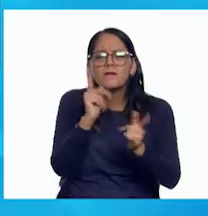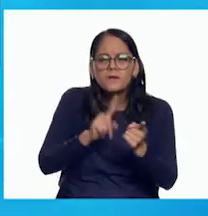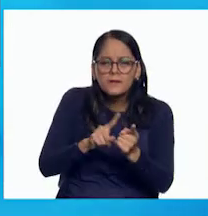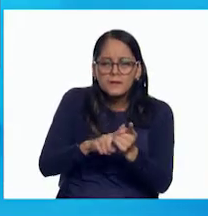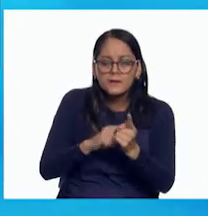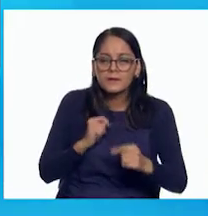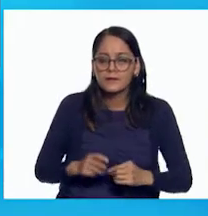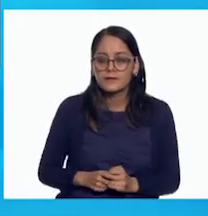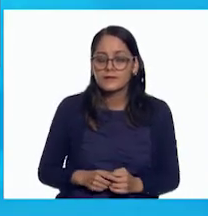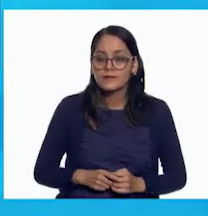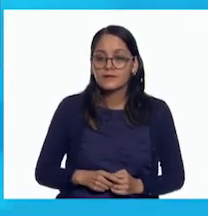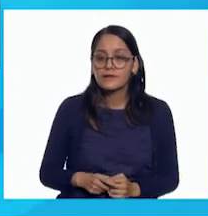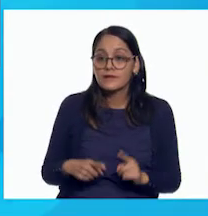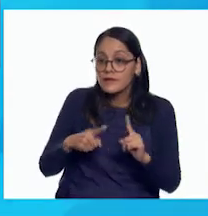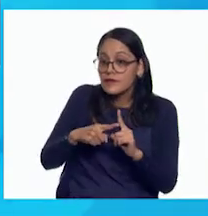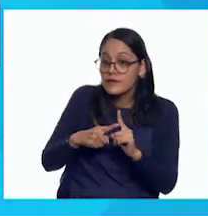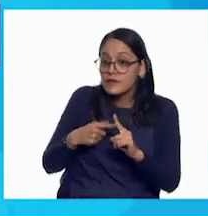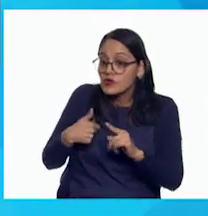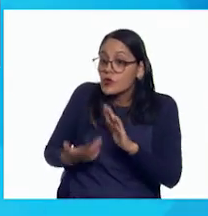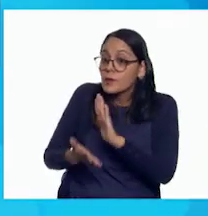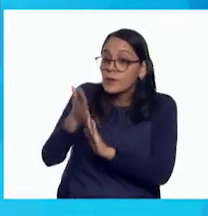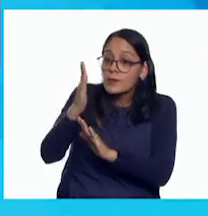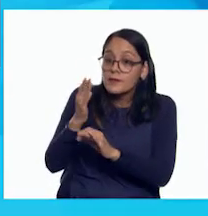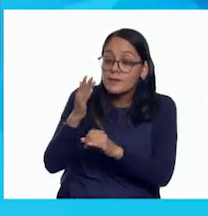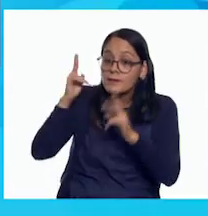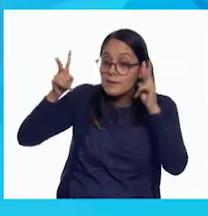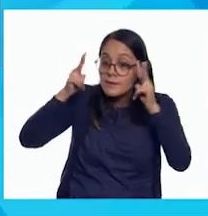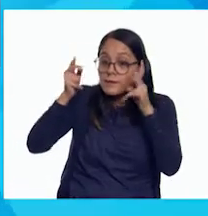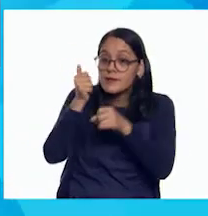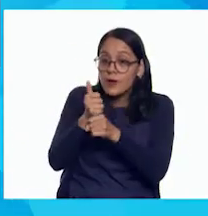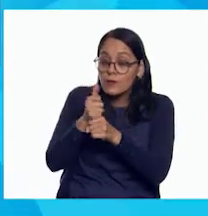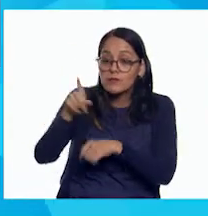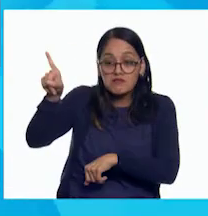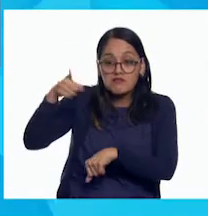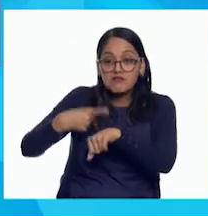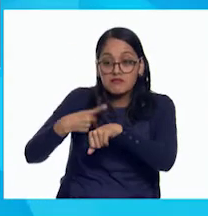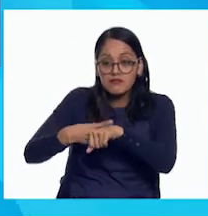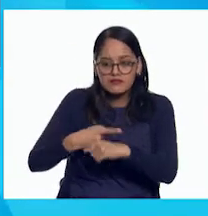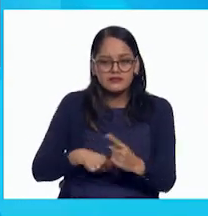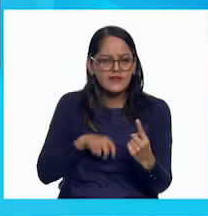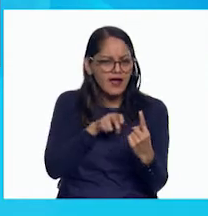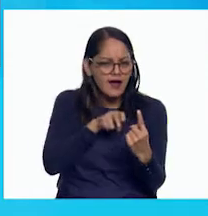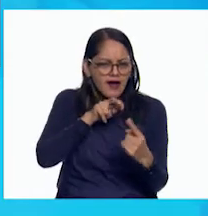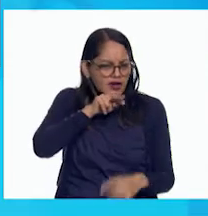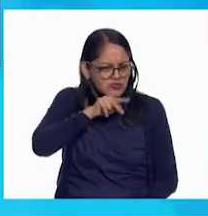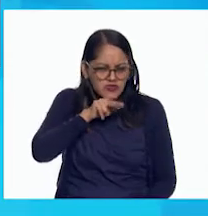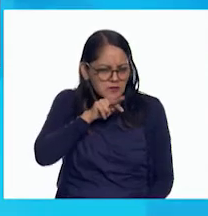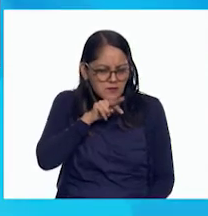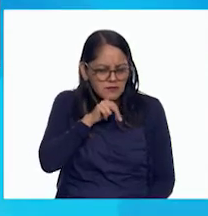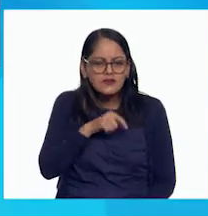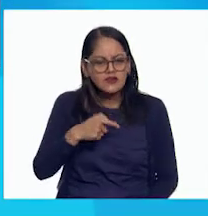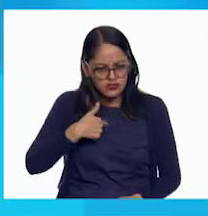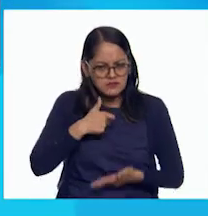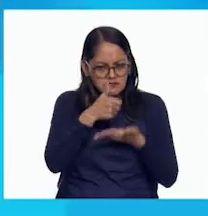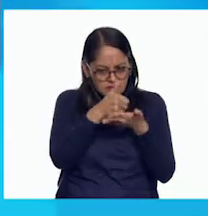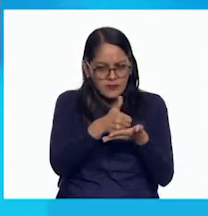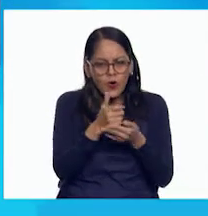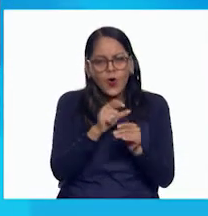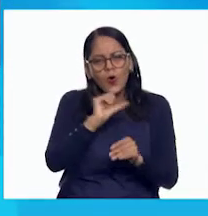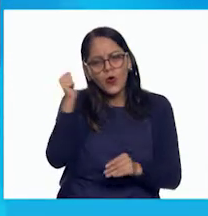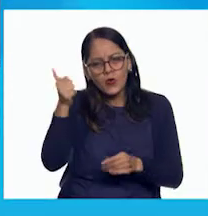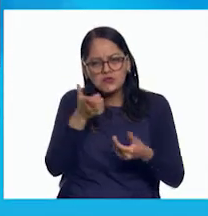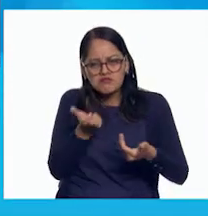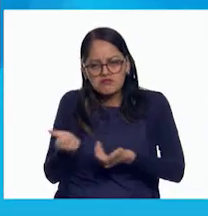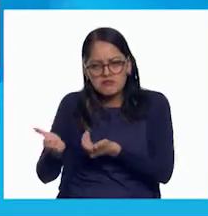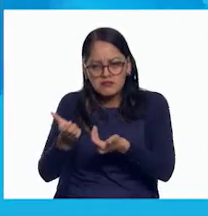le preguntó el lobo. Voy a ver a mi abuelita que está enferma. Ah, no te preocupes. Yo te voy a enseñar un